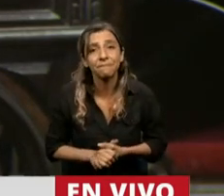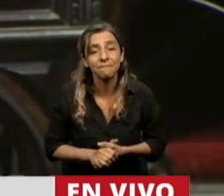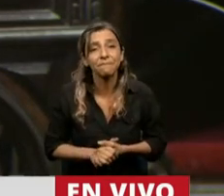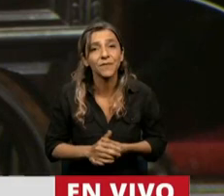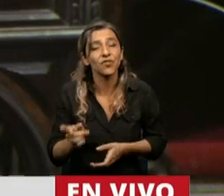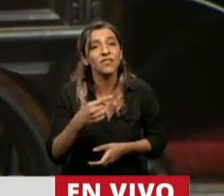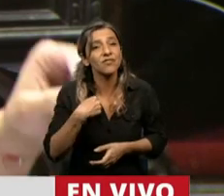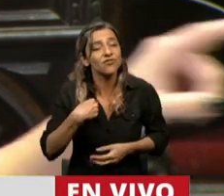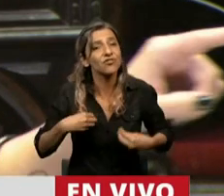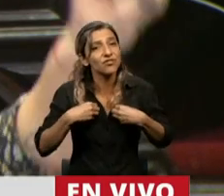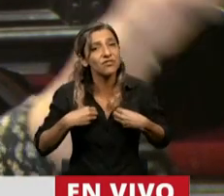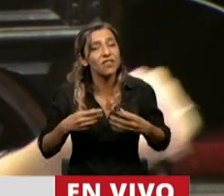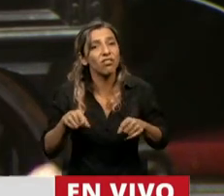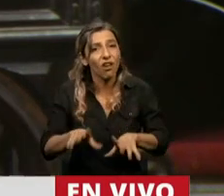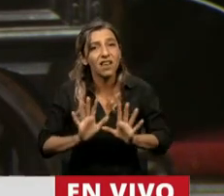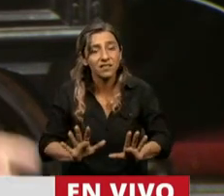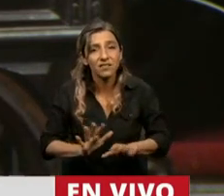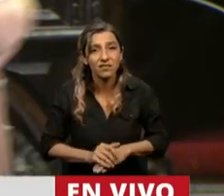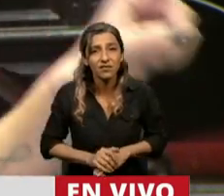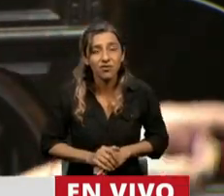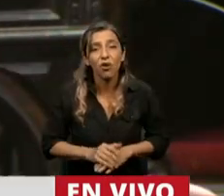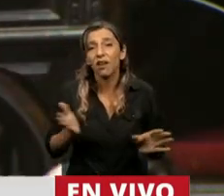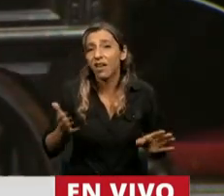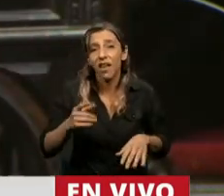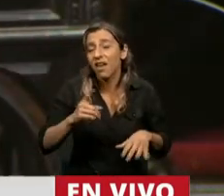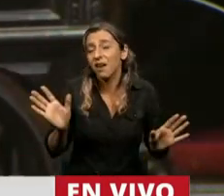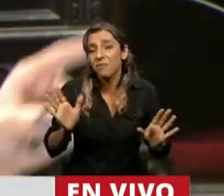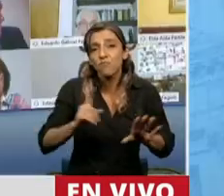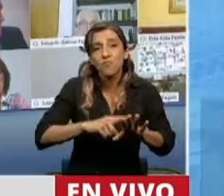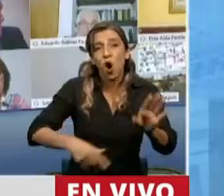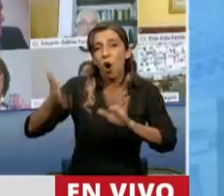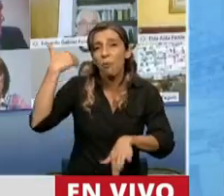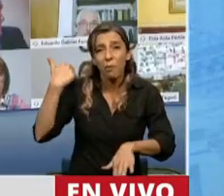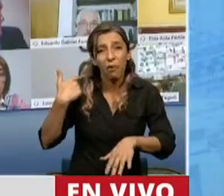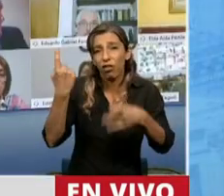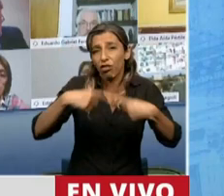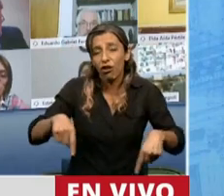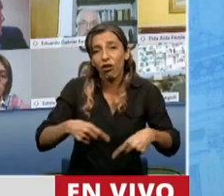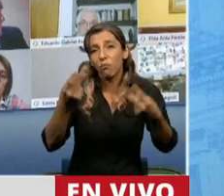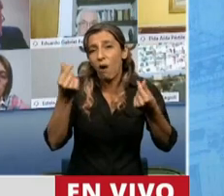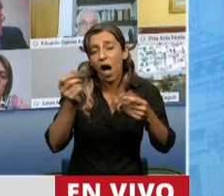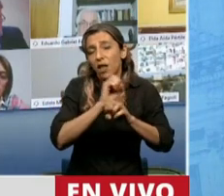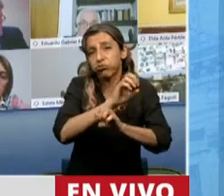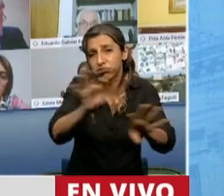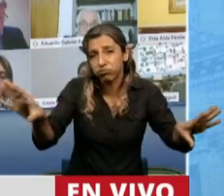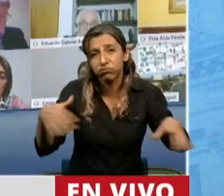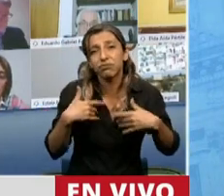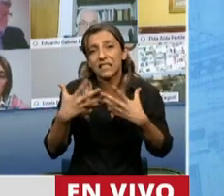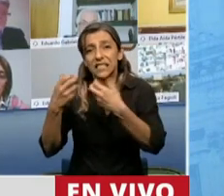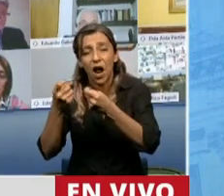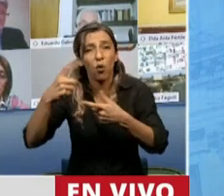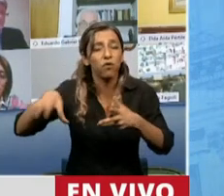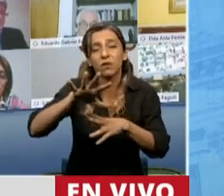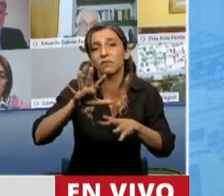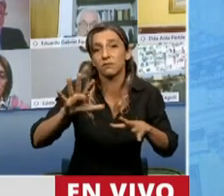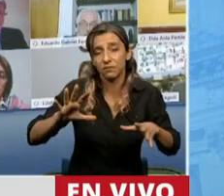Acumar durante 4 años desfinanció todos los tratamientos y sacó todos los trailers de salud que había en el conurbano